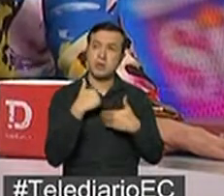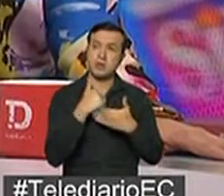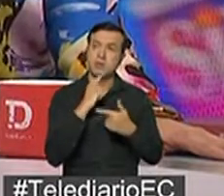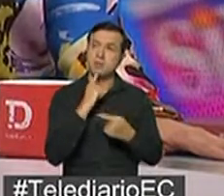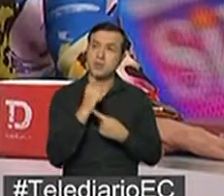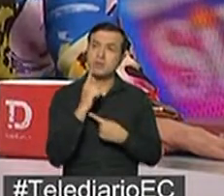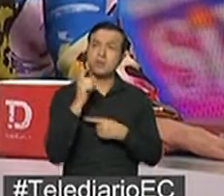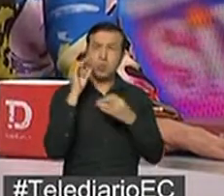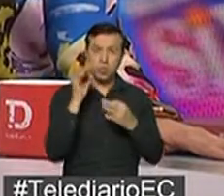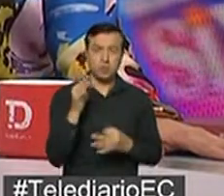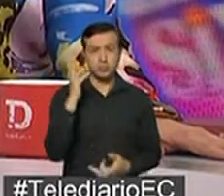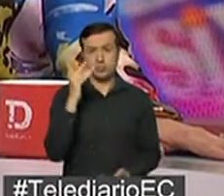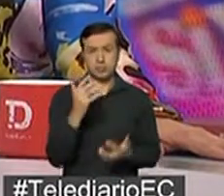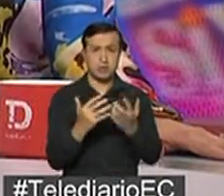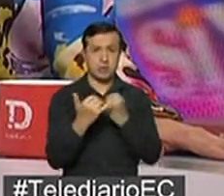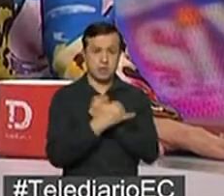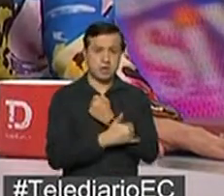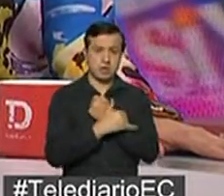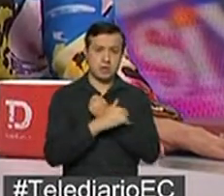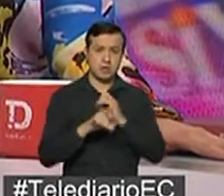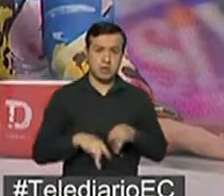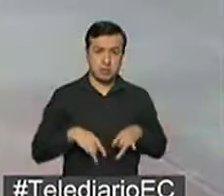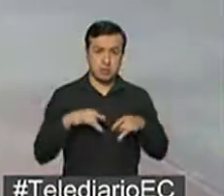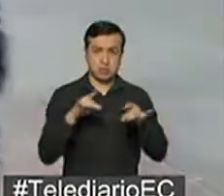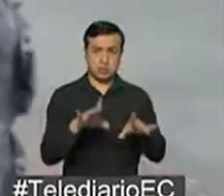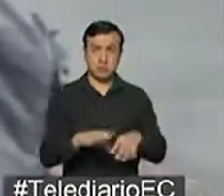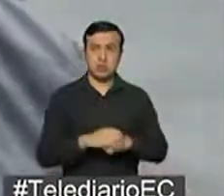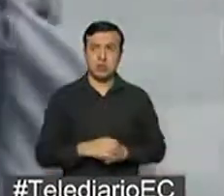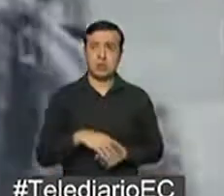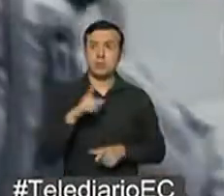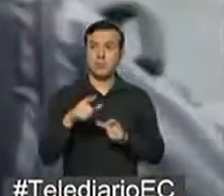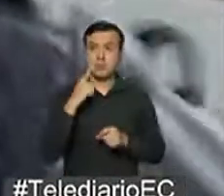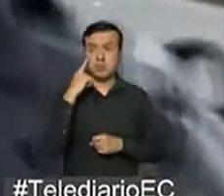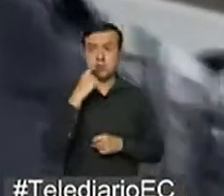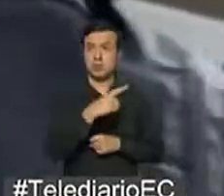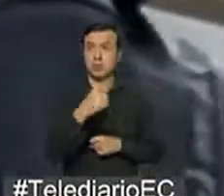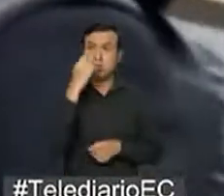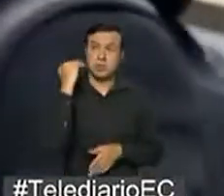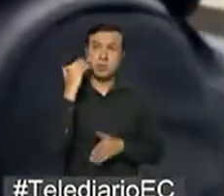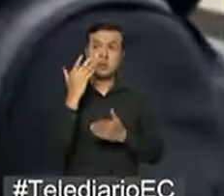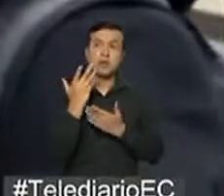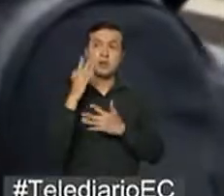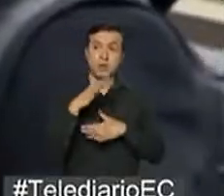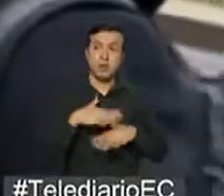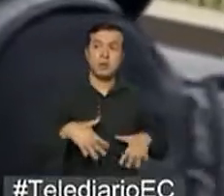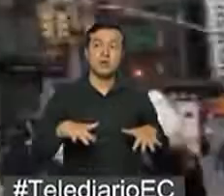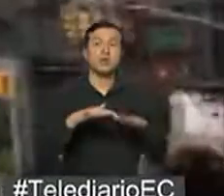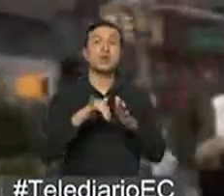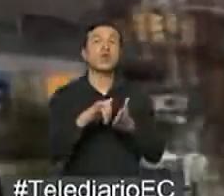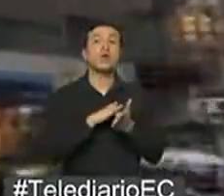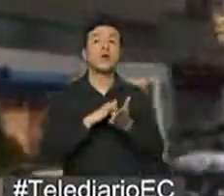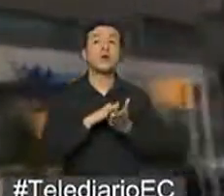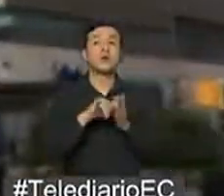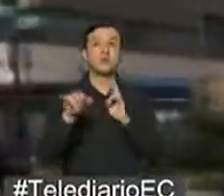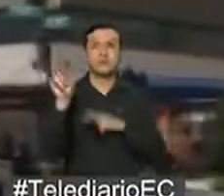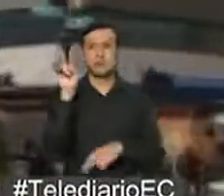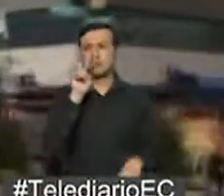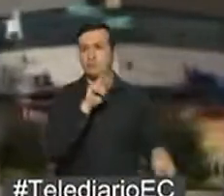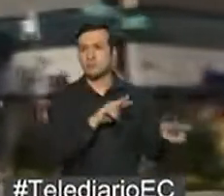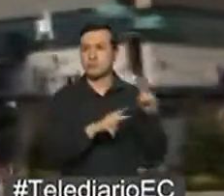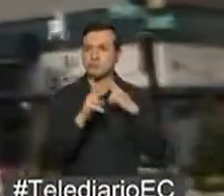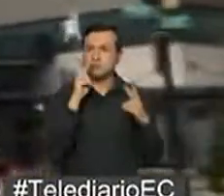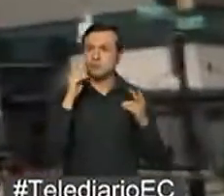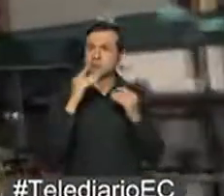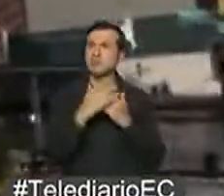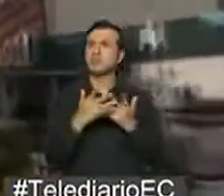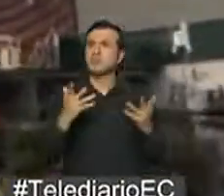los incendios en australia las personas que los últimos días han paseado por nueva york seguramente se habrán encontrado